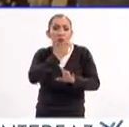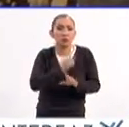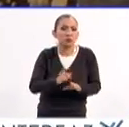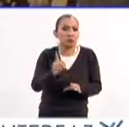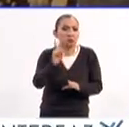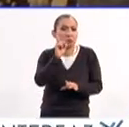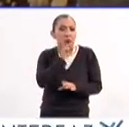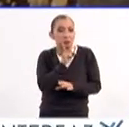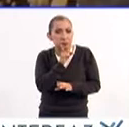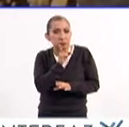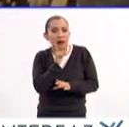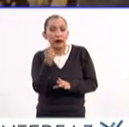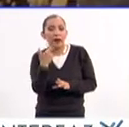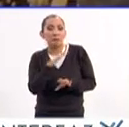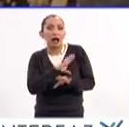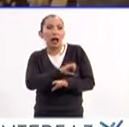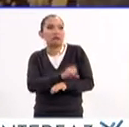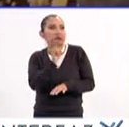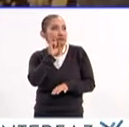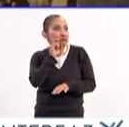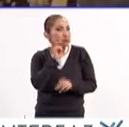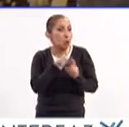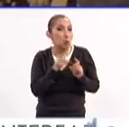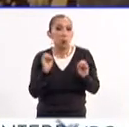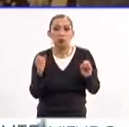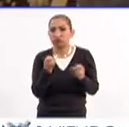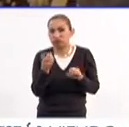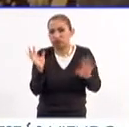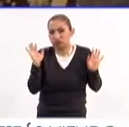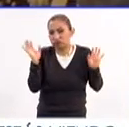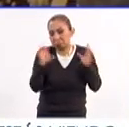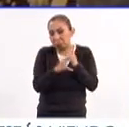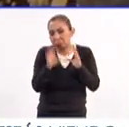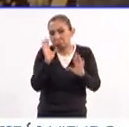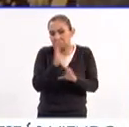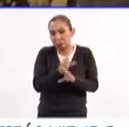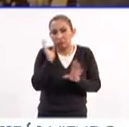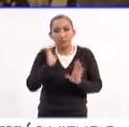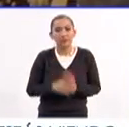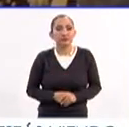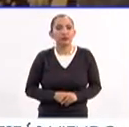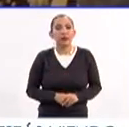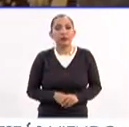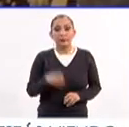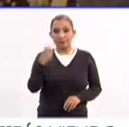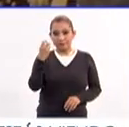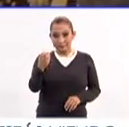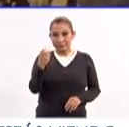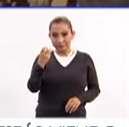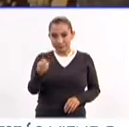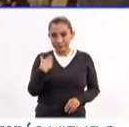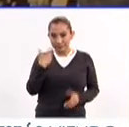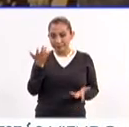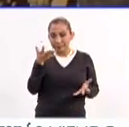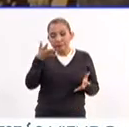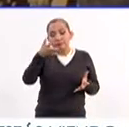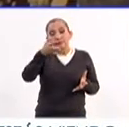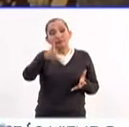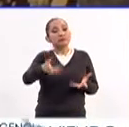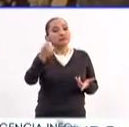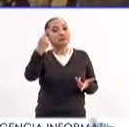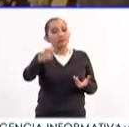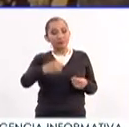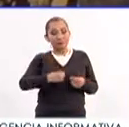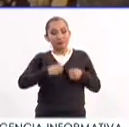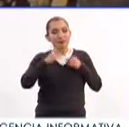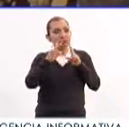sexo, preferencia sexual o cualquier otra condición. Y esto nos lleva a vivir